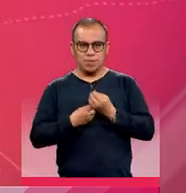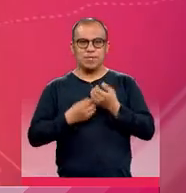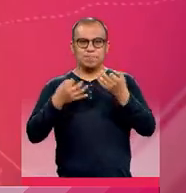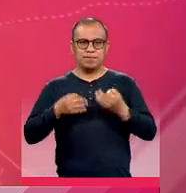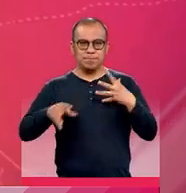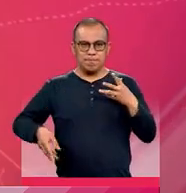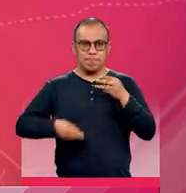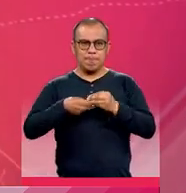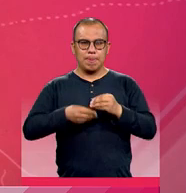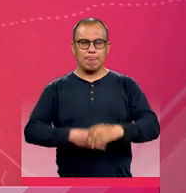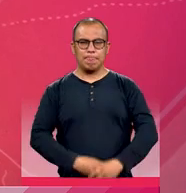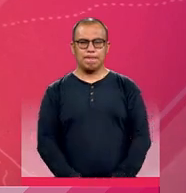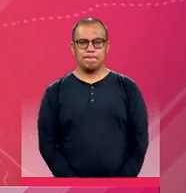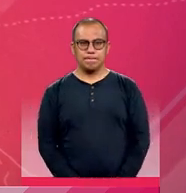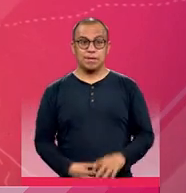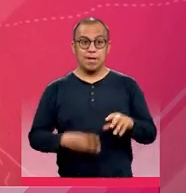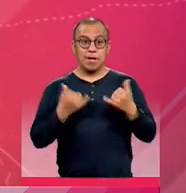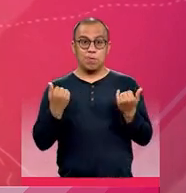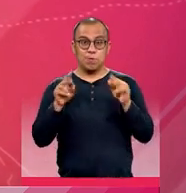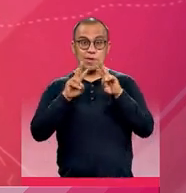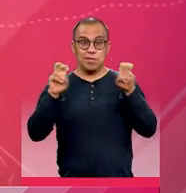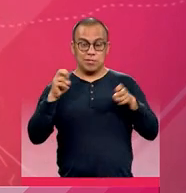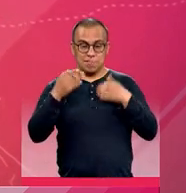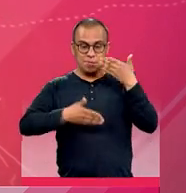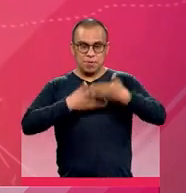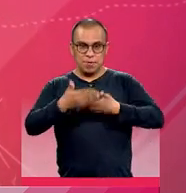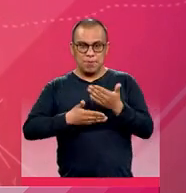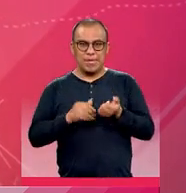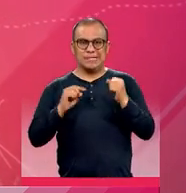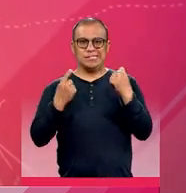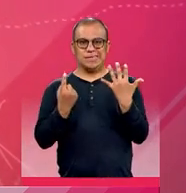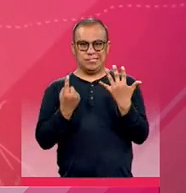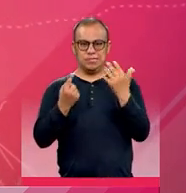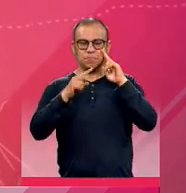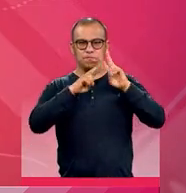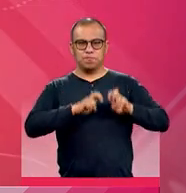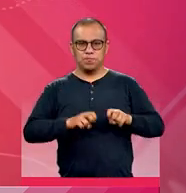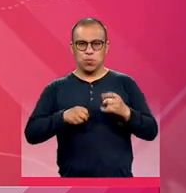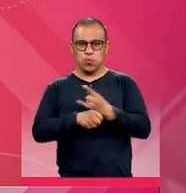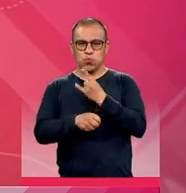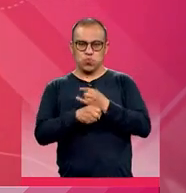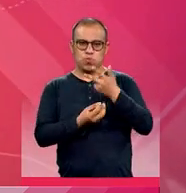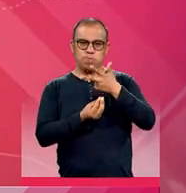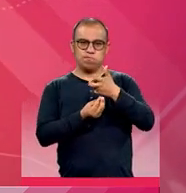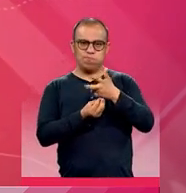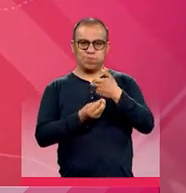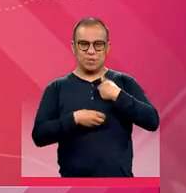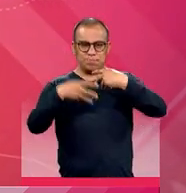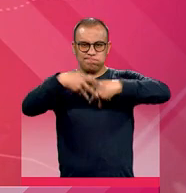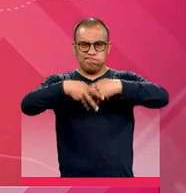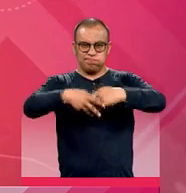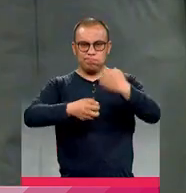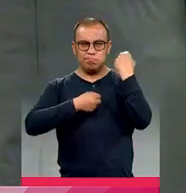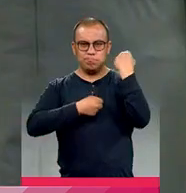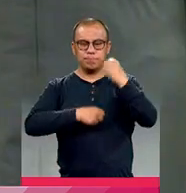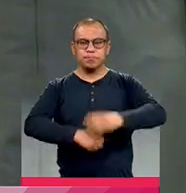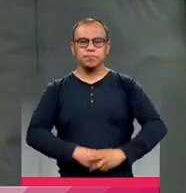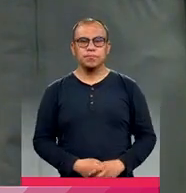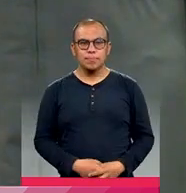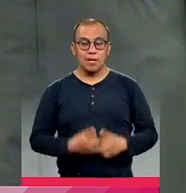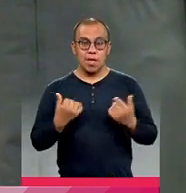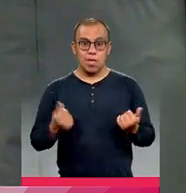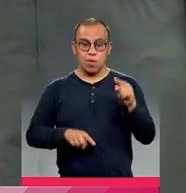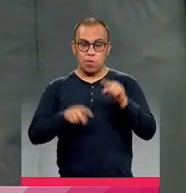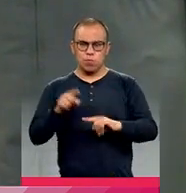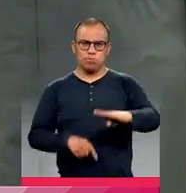conexos. Según las autoridades, están siendo realizadas seis investigaciones por el uso de armas de fuego en las manifestaciones. Hay policías que de